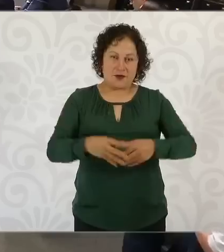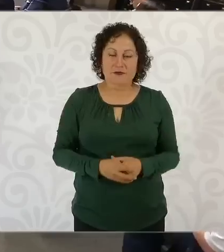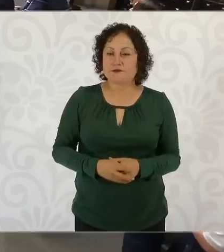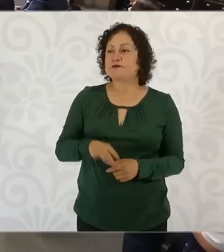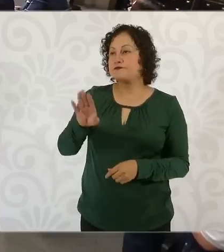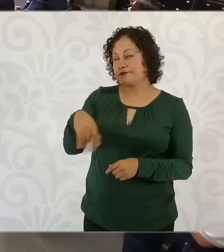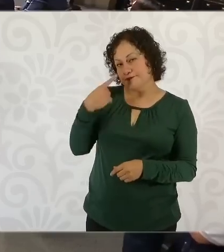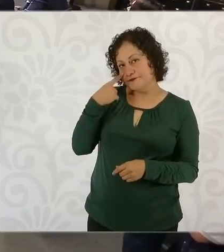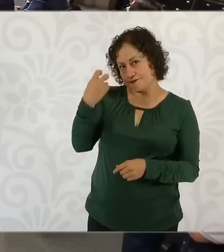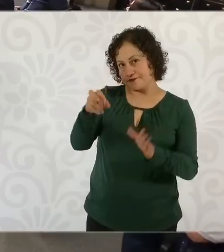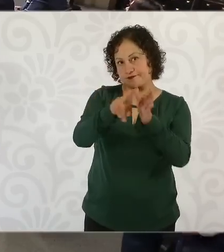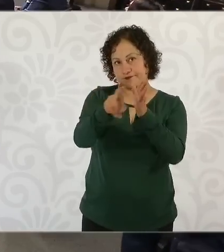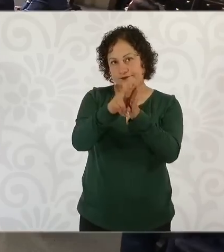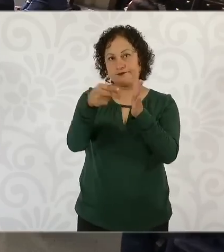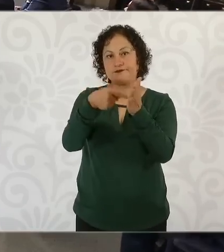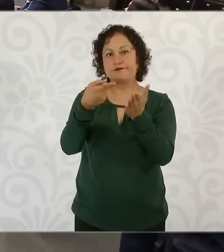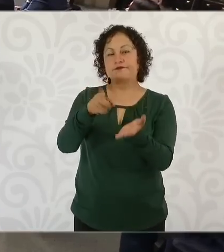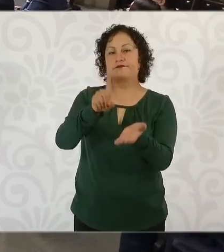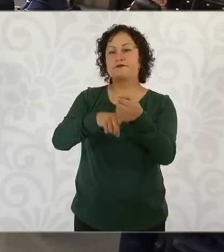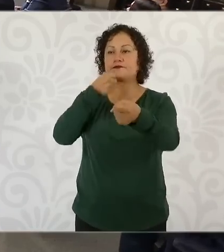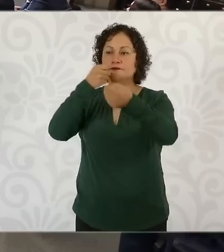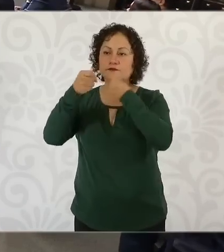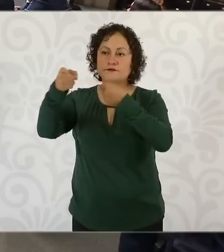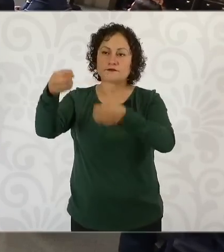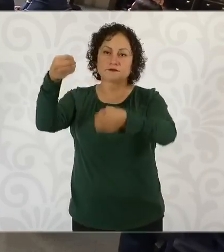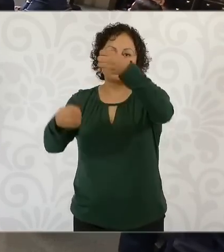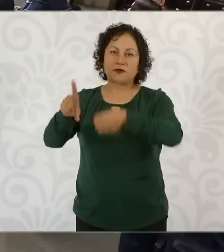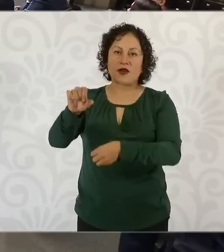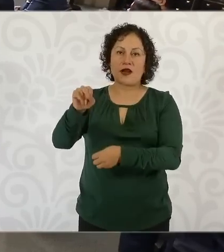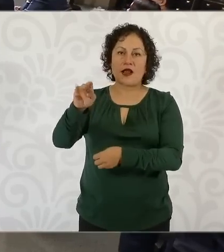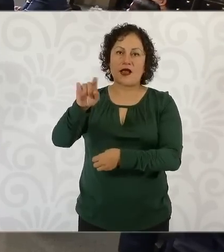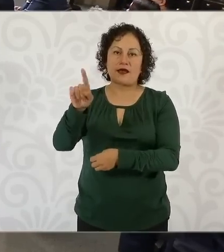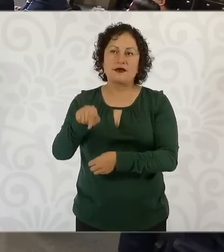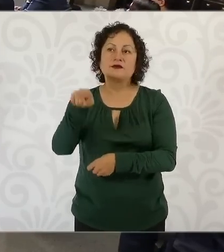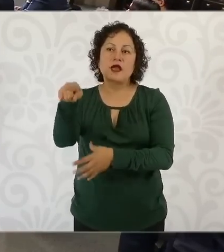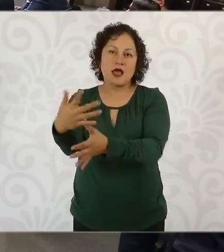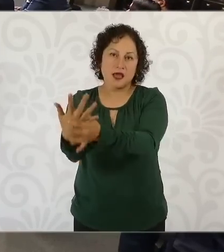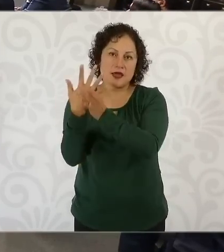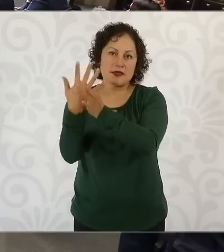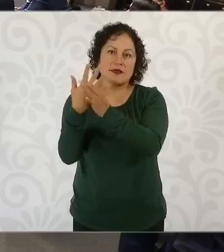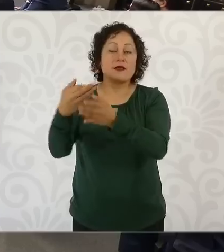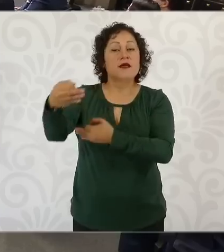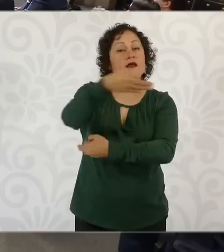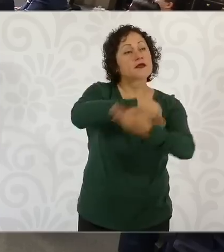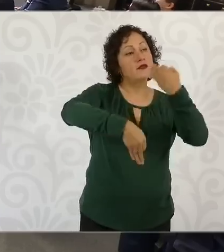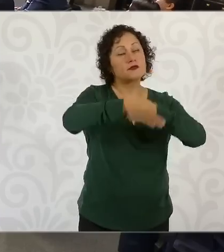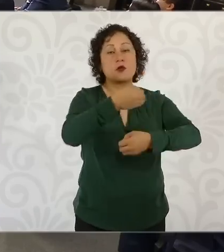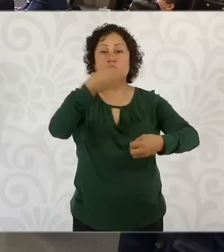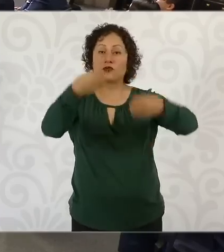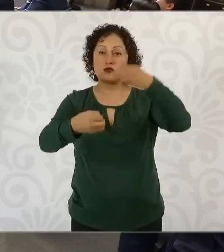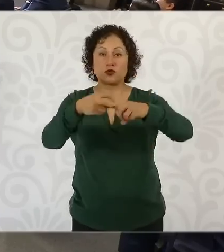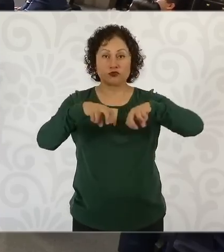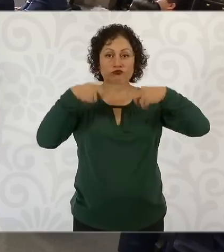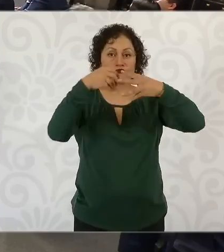revista se publica también una entrevista al ministro Javier Lainez, quien, bueno, pues dice que la elección de la totalidad de jueces y magistrados es un elemento,